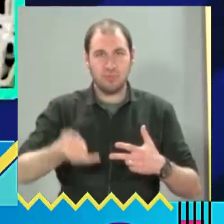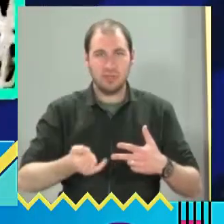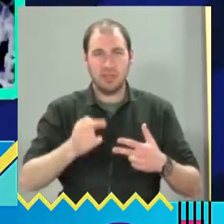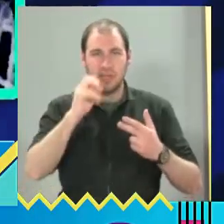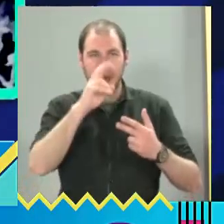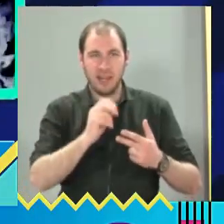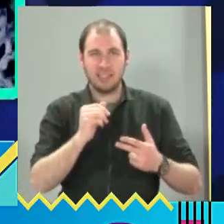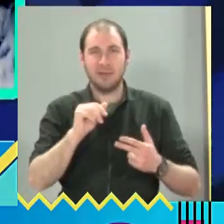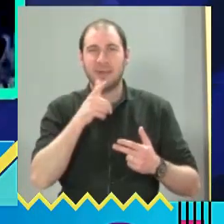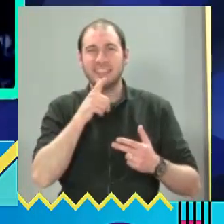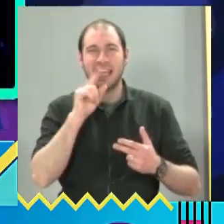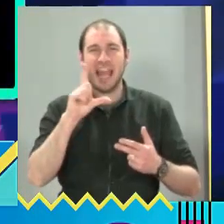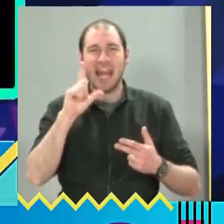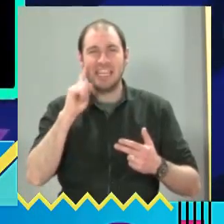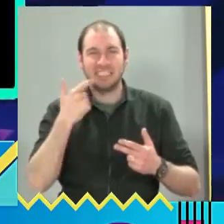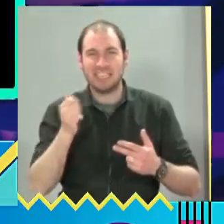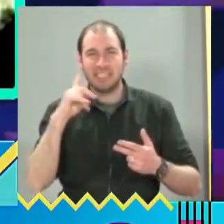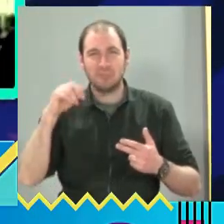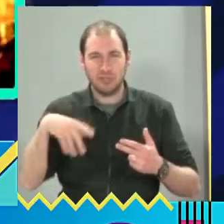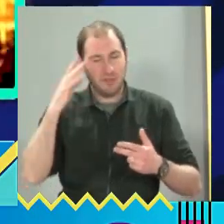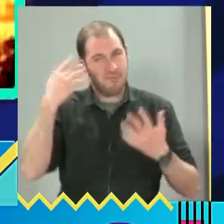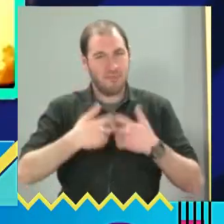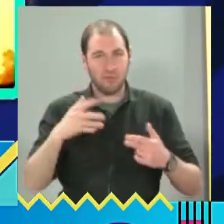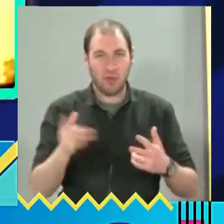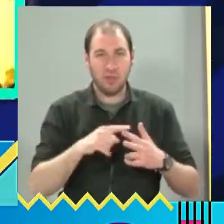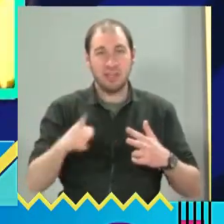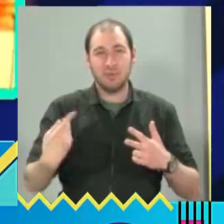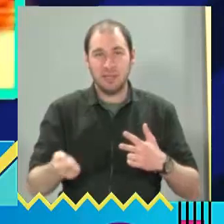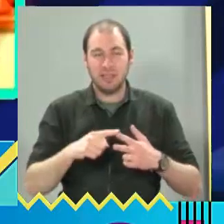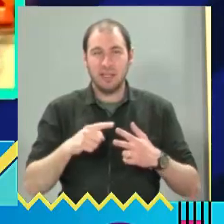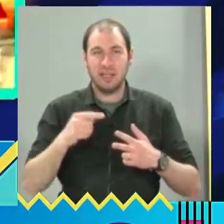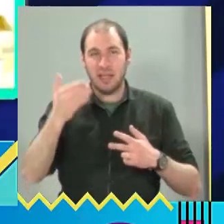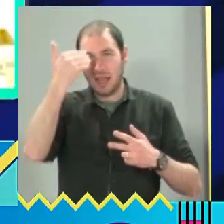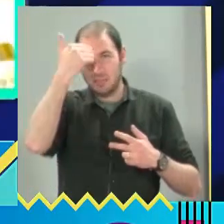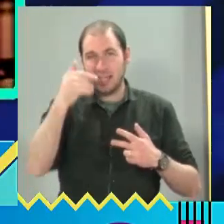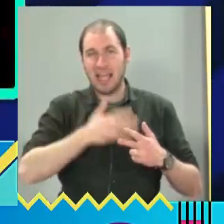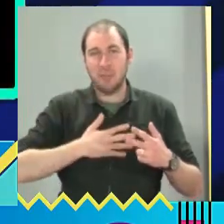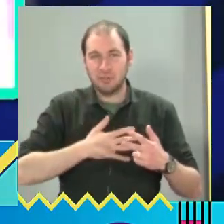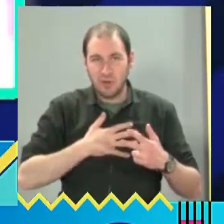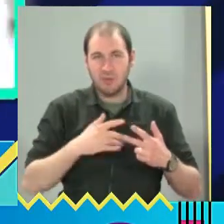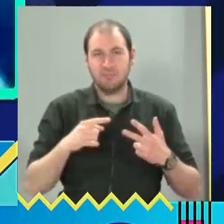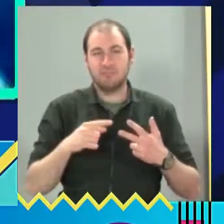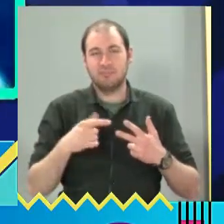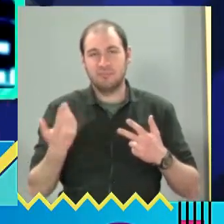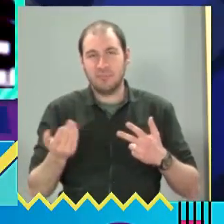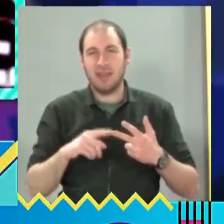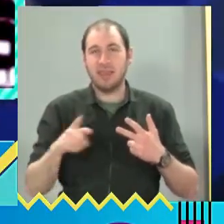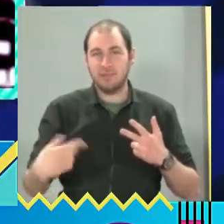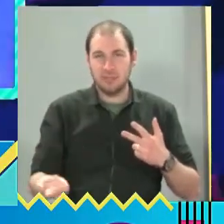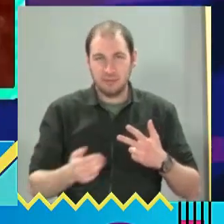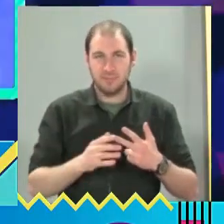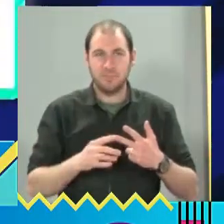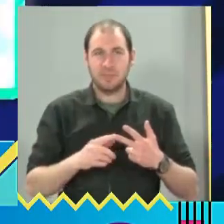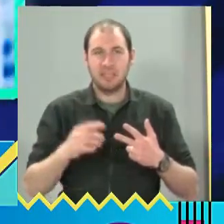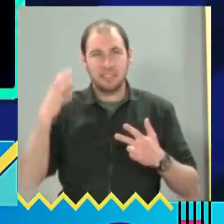Lisa Simpson, que es la que todo lo racionaliza. Después tenemos un sistema límbico, que es el de las emociones. Y después tenemos